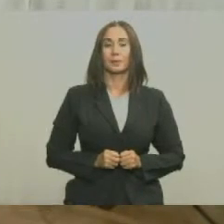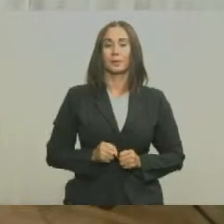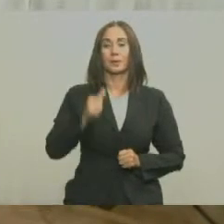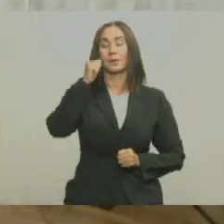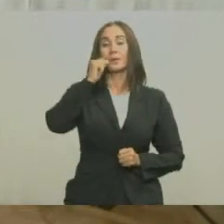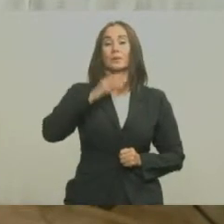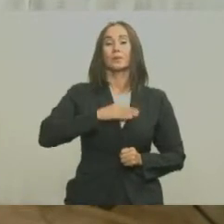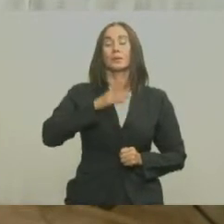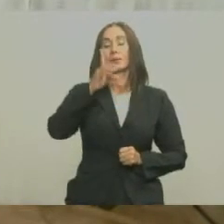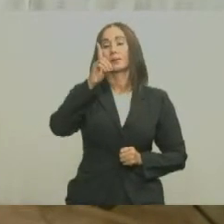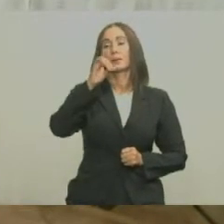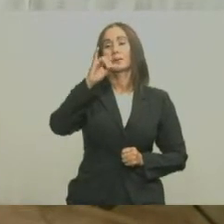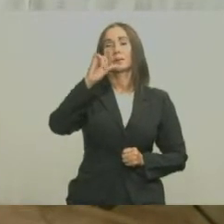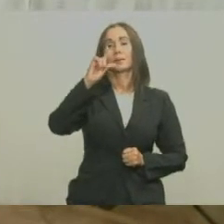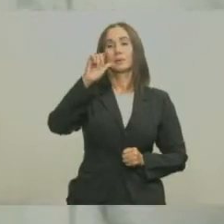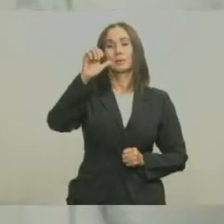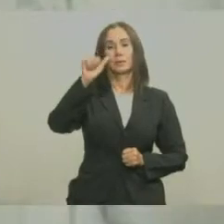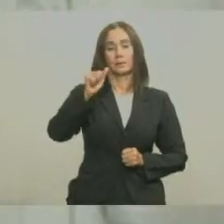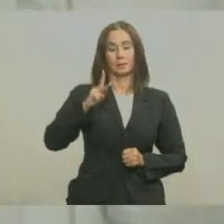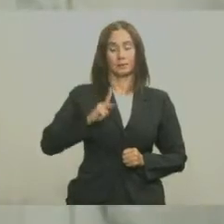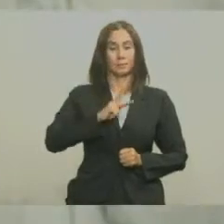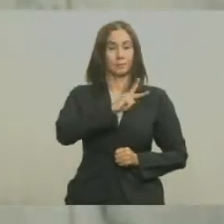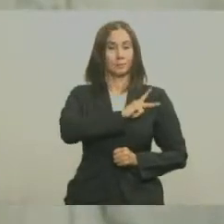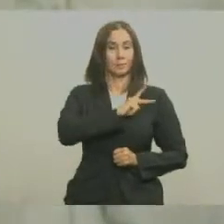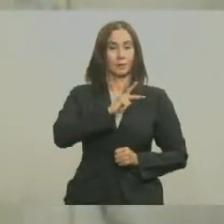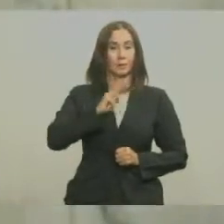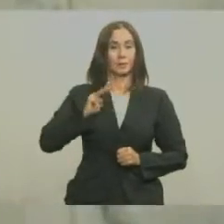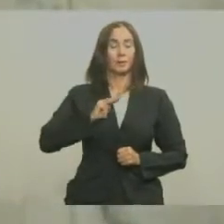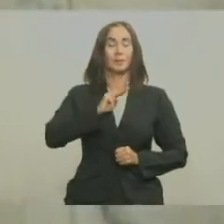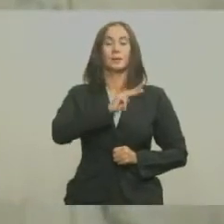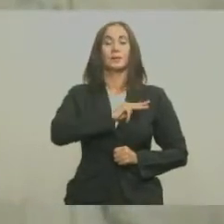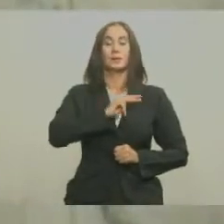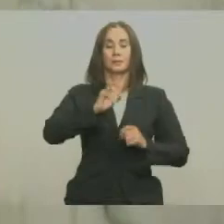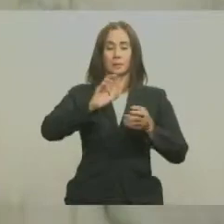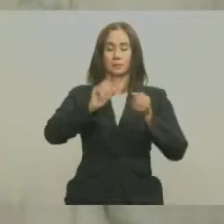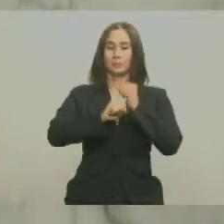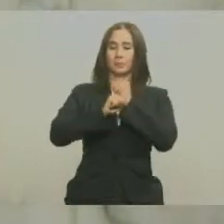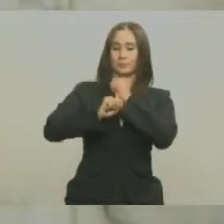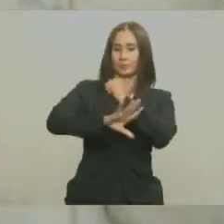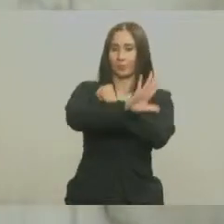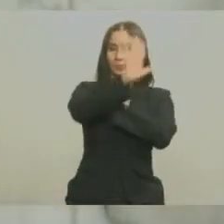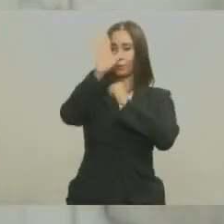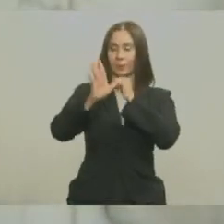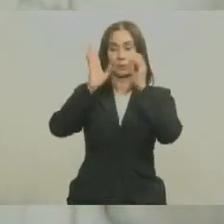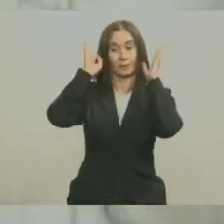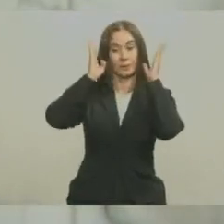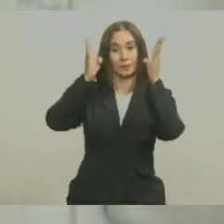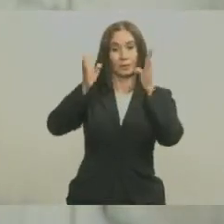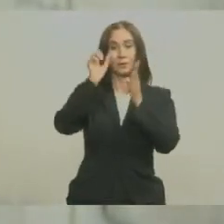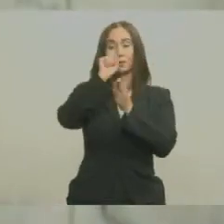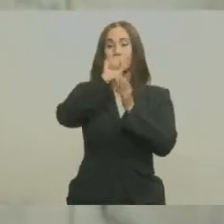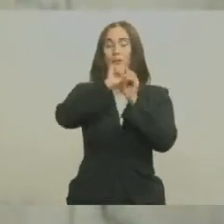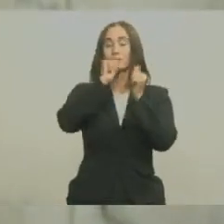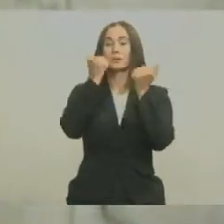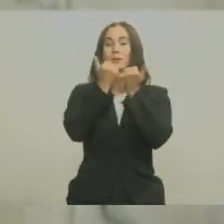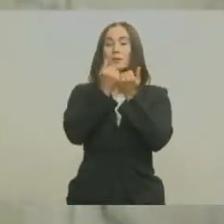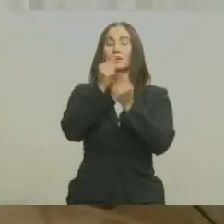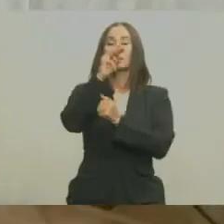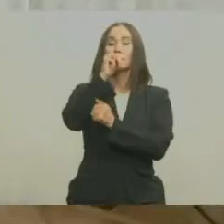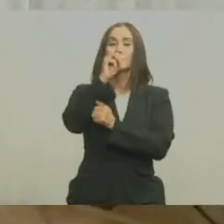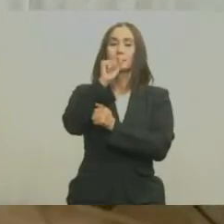Señora Dilia Leticia Jorge, viceministra de Innovación, Transparencia y Atención Ciudadana del MAPRE.